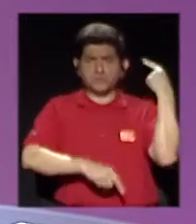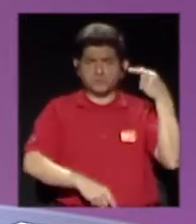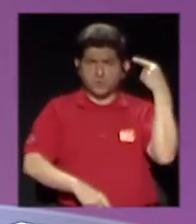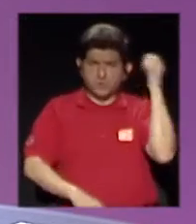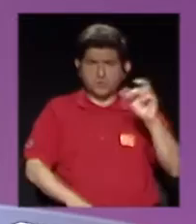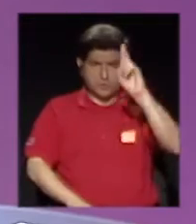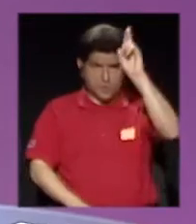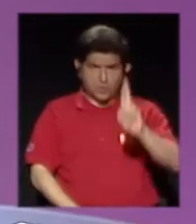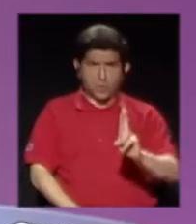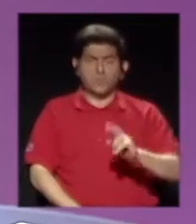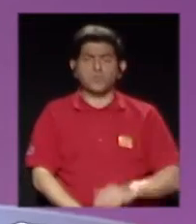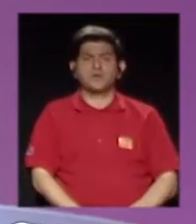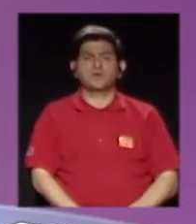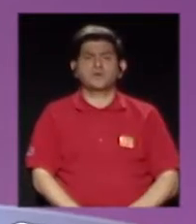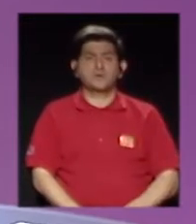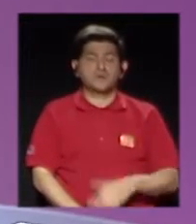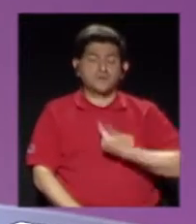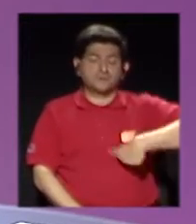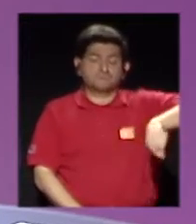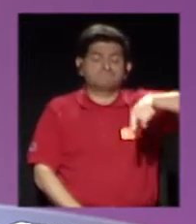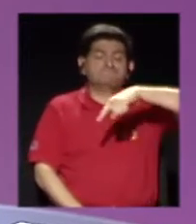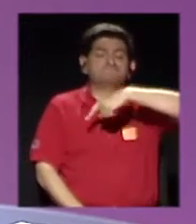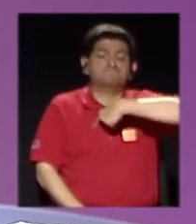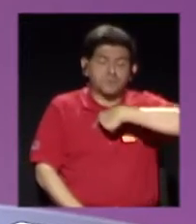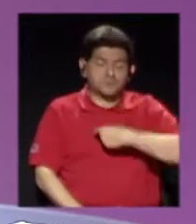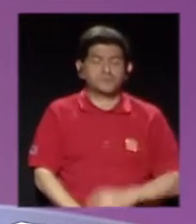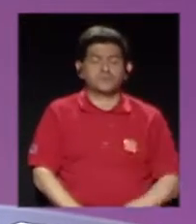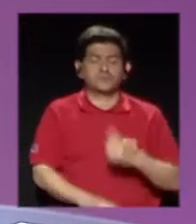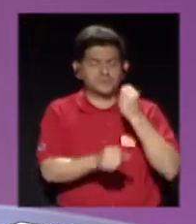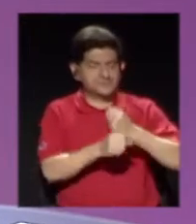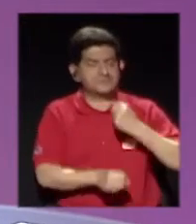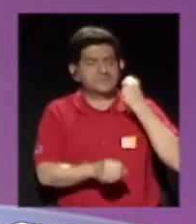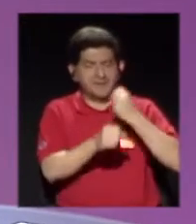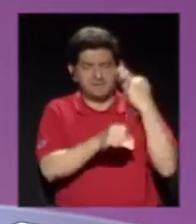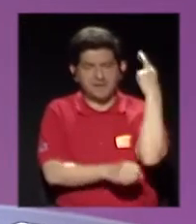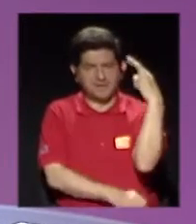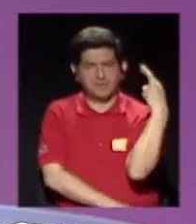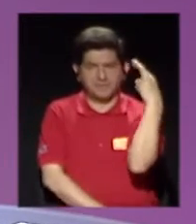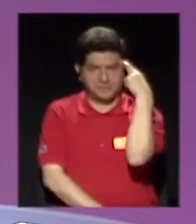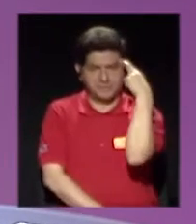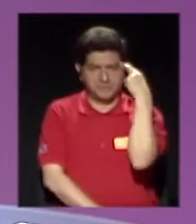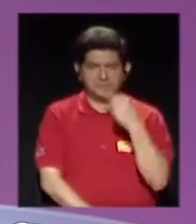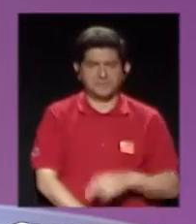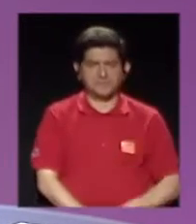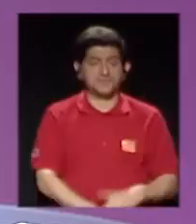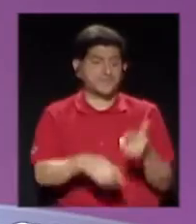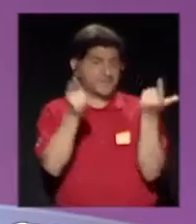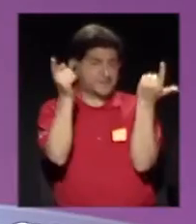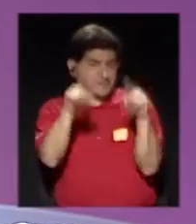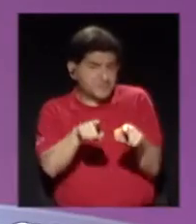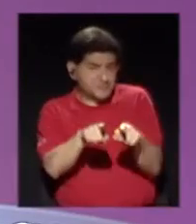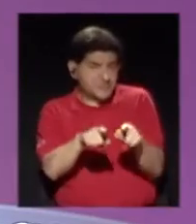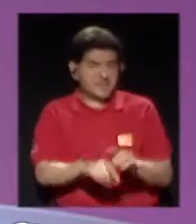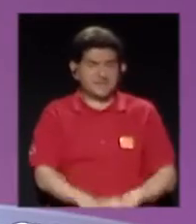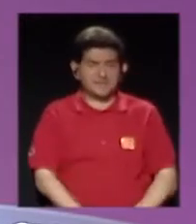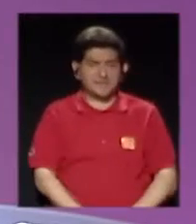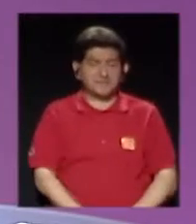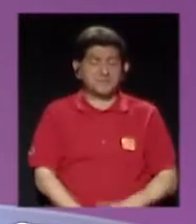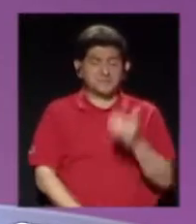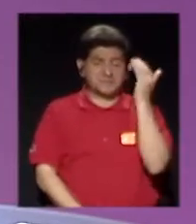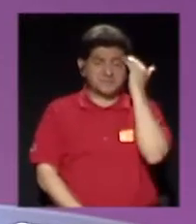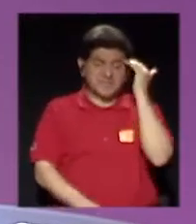costarricense ha sido nuestro nuestro espacio de trabajo y eso pasa por reconocer los